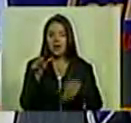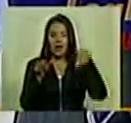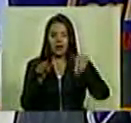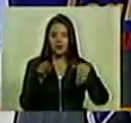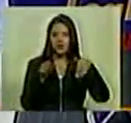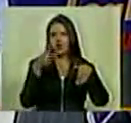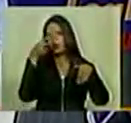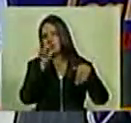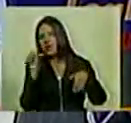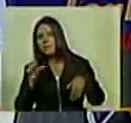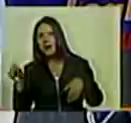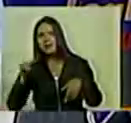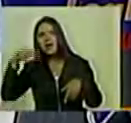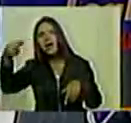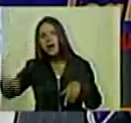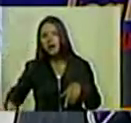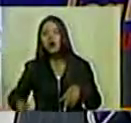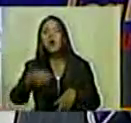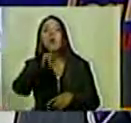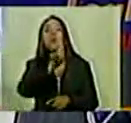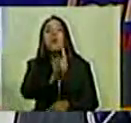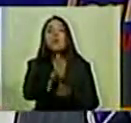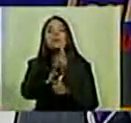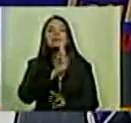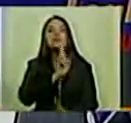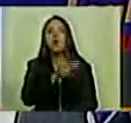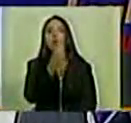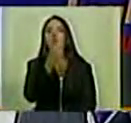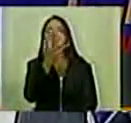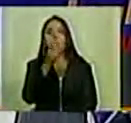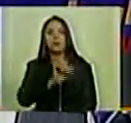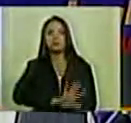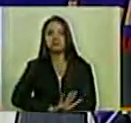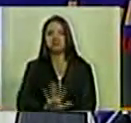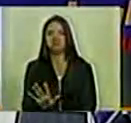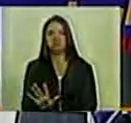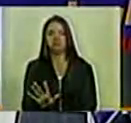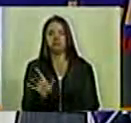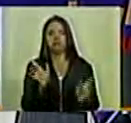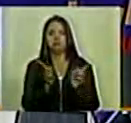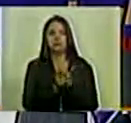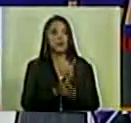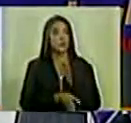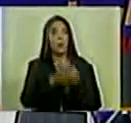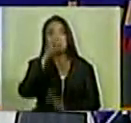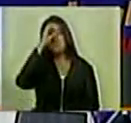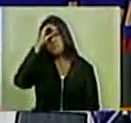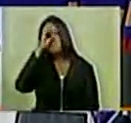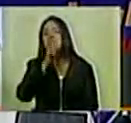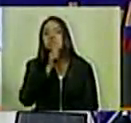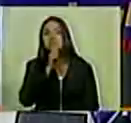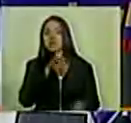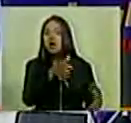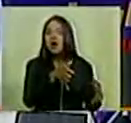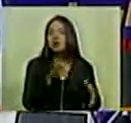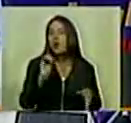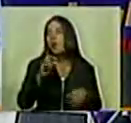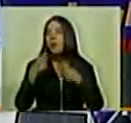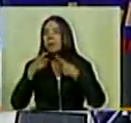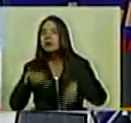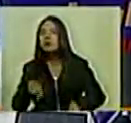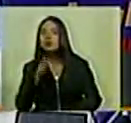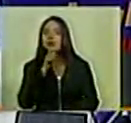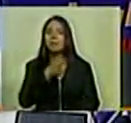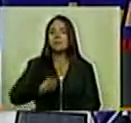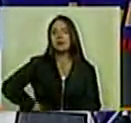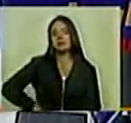que nada más tenían que dar un resultado, un número, todavía no sabemos quién resultó electo